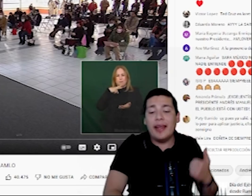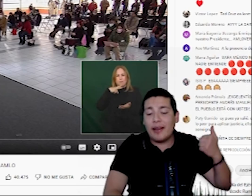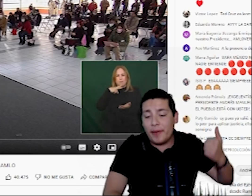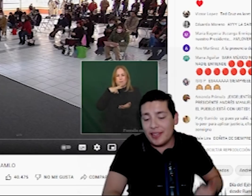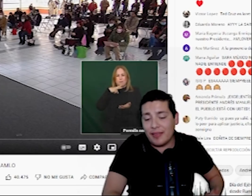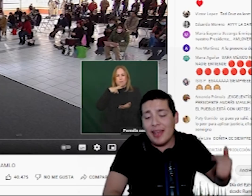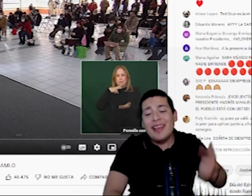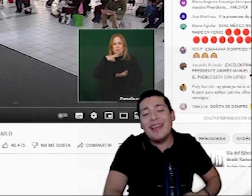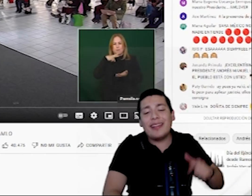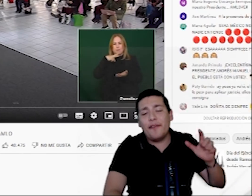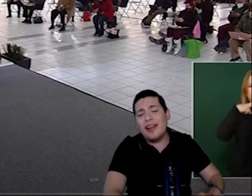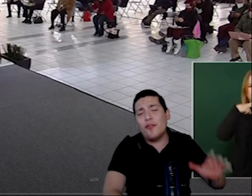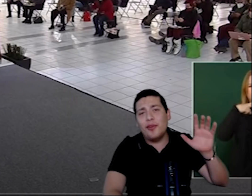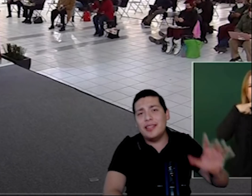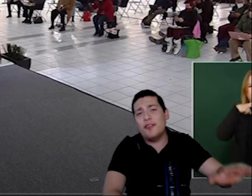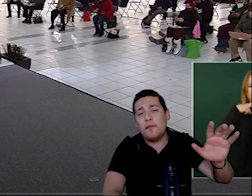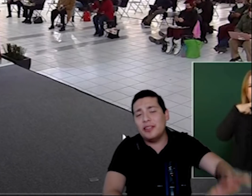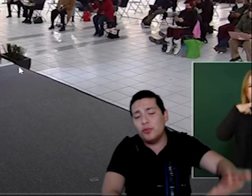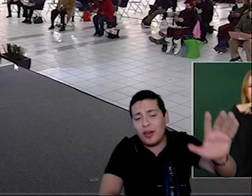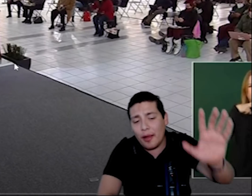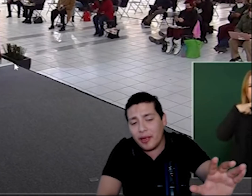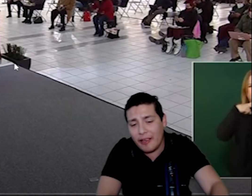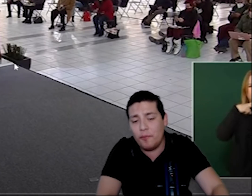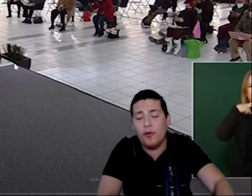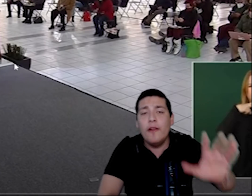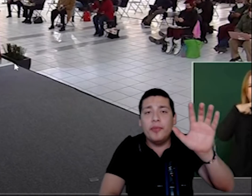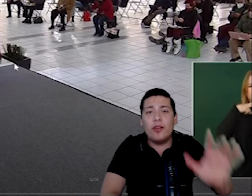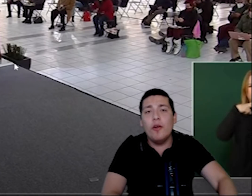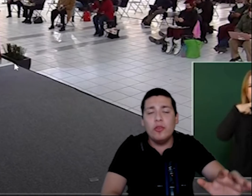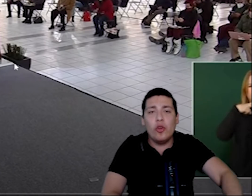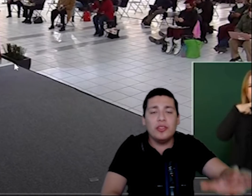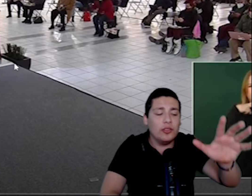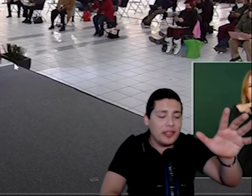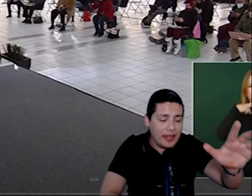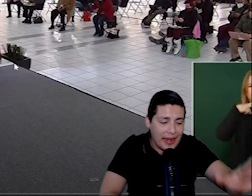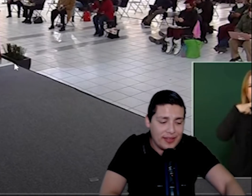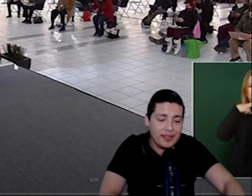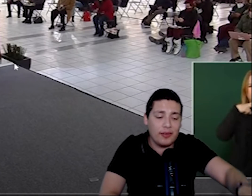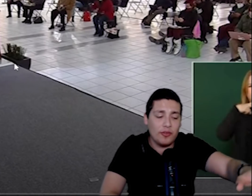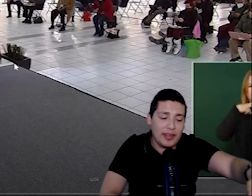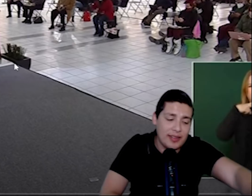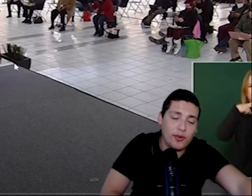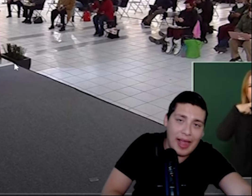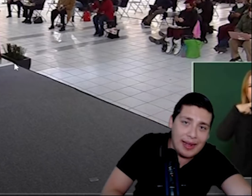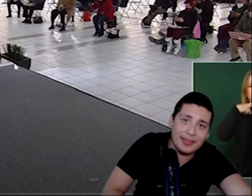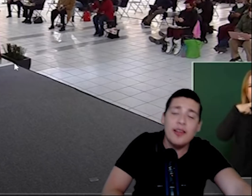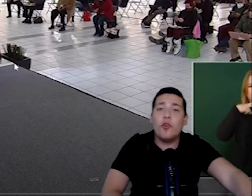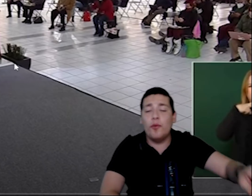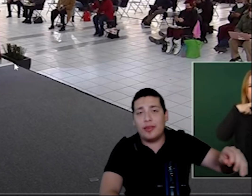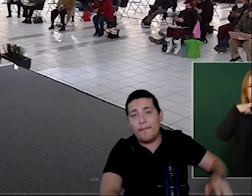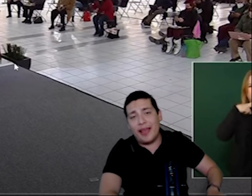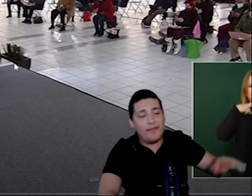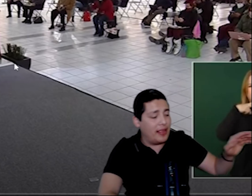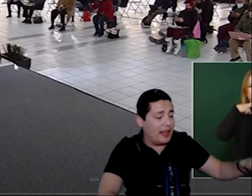que representa. Y es que al final, como les digo, pues, es un claro ejemplo de cómo todos estos intereses, tanto internacionales